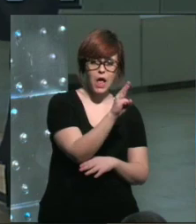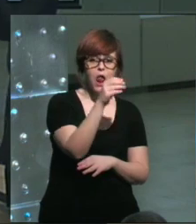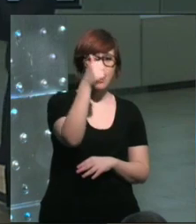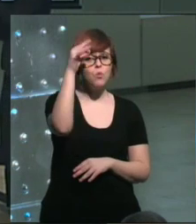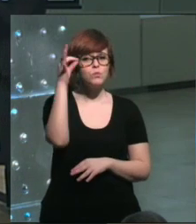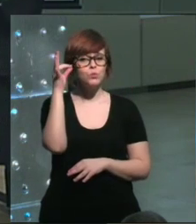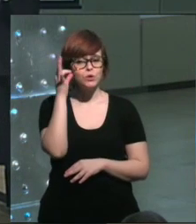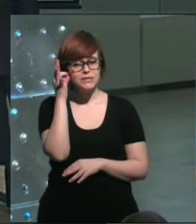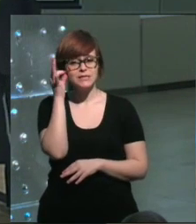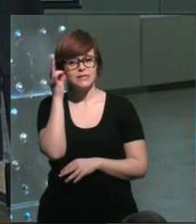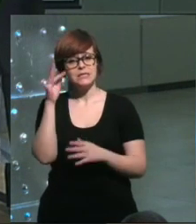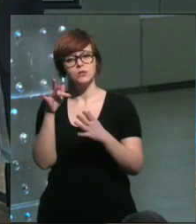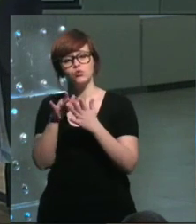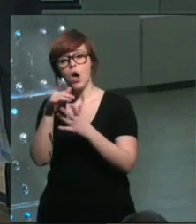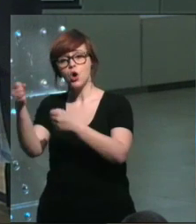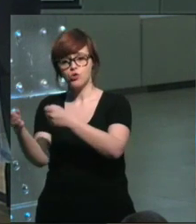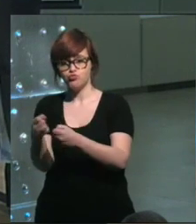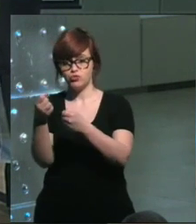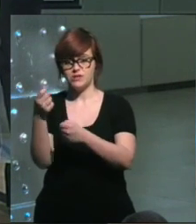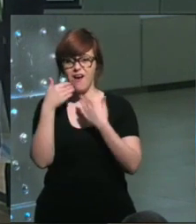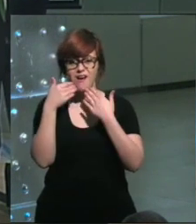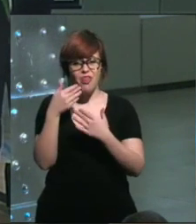coche y sexo, podíamos